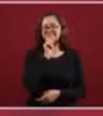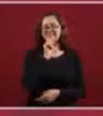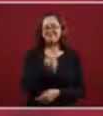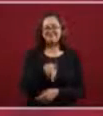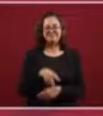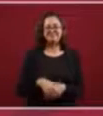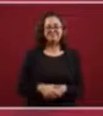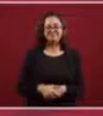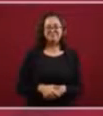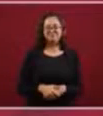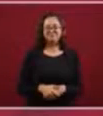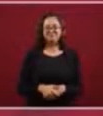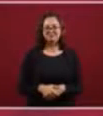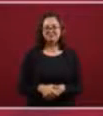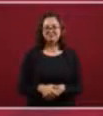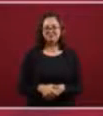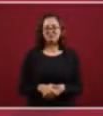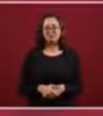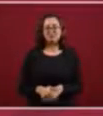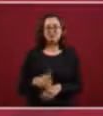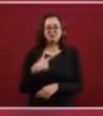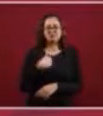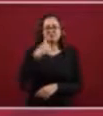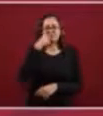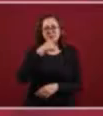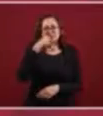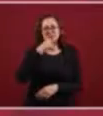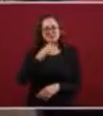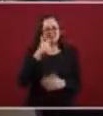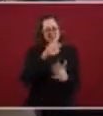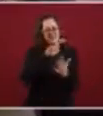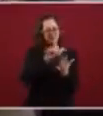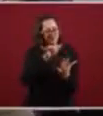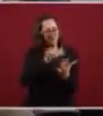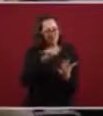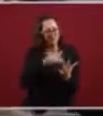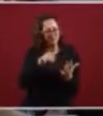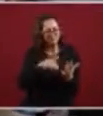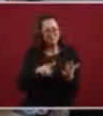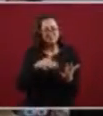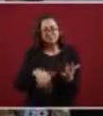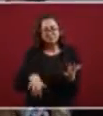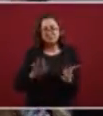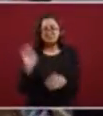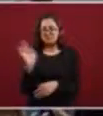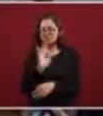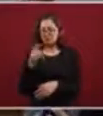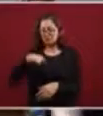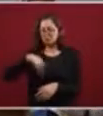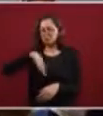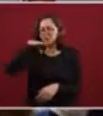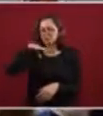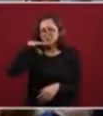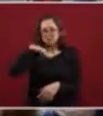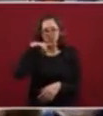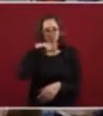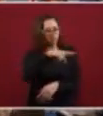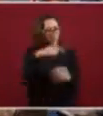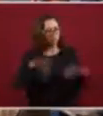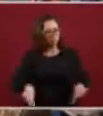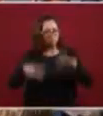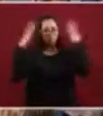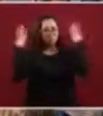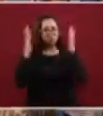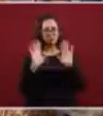como ven, voy leyendo, voy viendo cosas, a lo mejor no me doy cuenta, ya me voy a ir dando cuenta para que